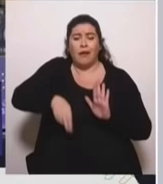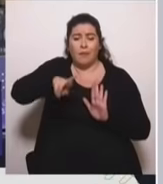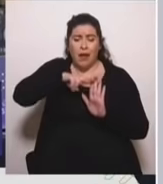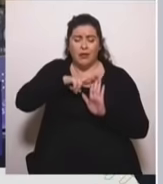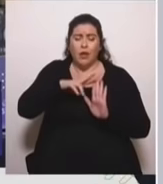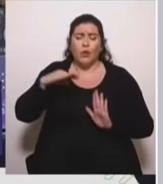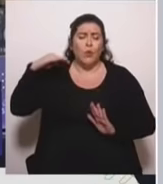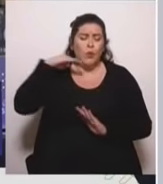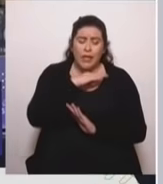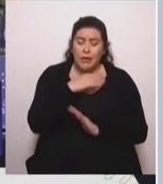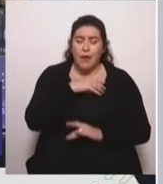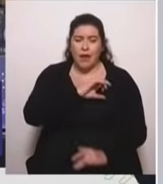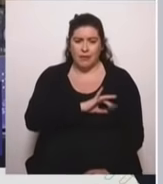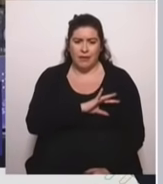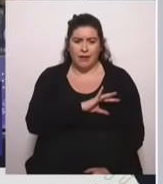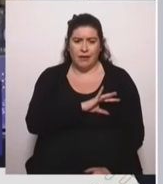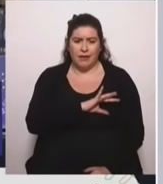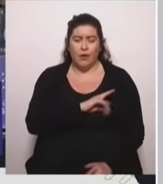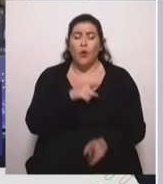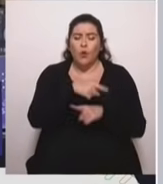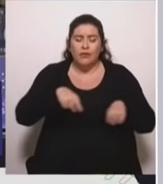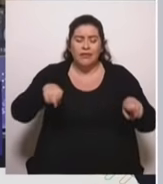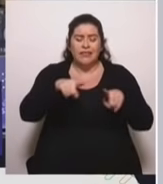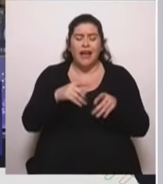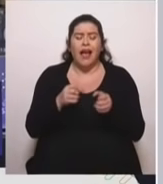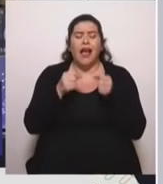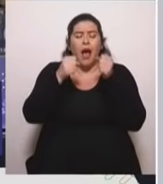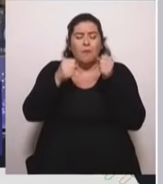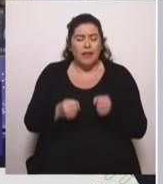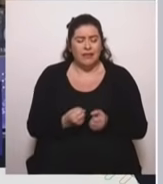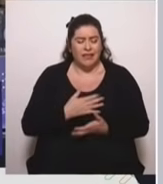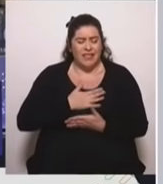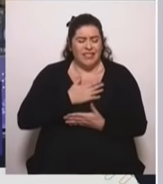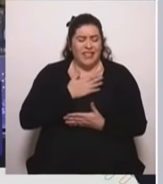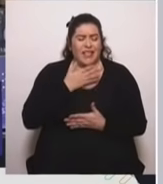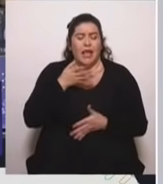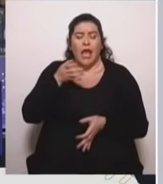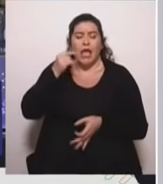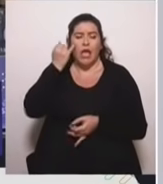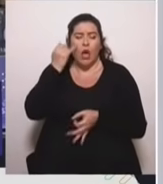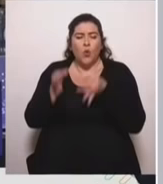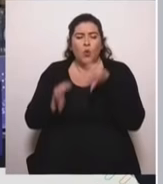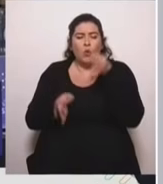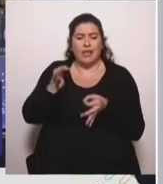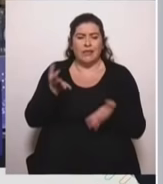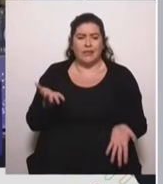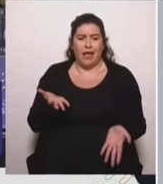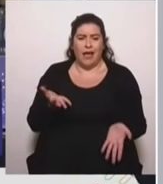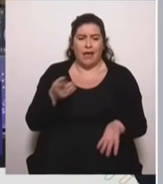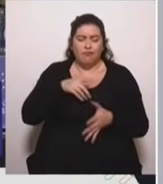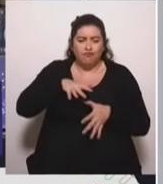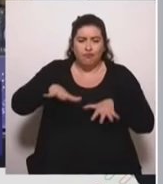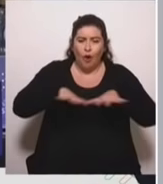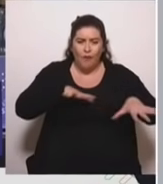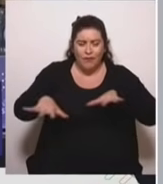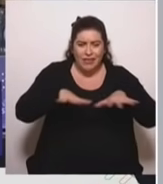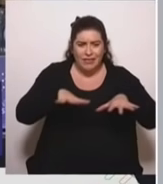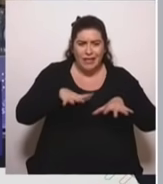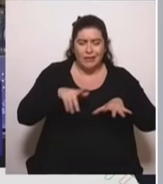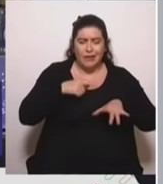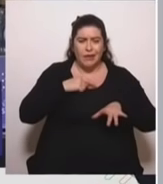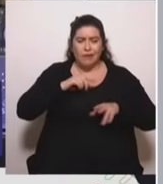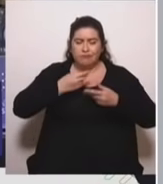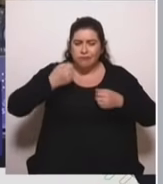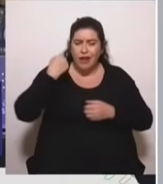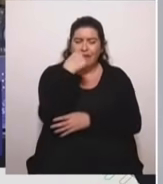absolutamente de acuerdo, sin perjuicio de empezar o no a buscar las responsabilidades consiguientes. Pero el hecho es que cuando uno preside un órgano y se da